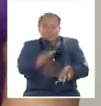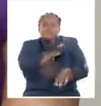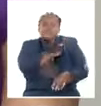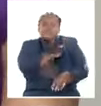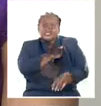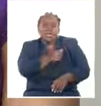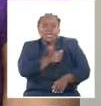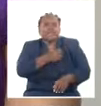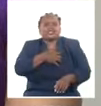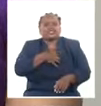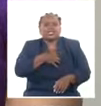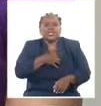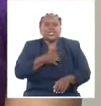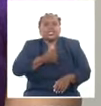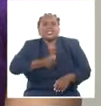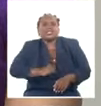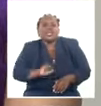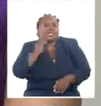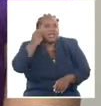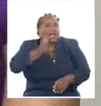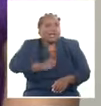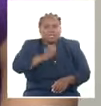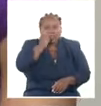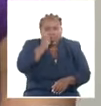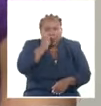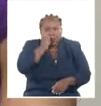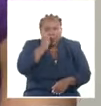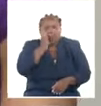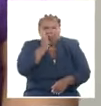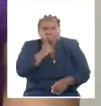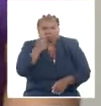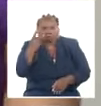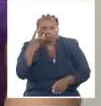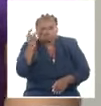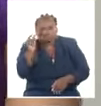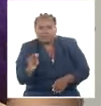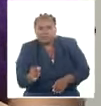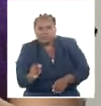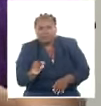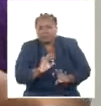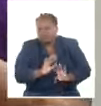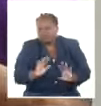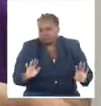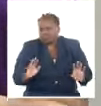hijo o hija por más de dos personas, como otro de los supuestos de multiparentalidad.